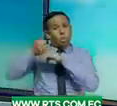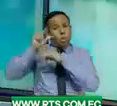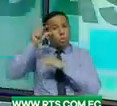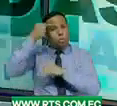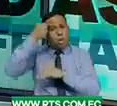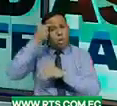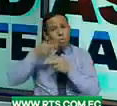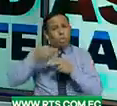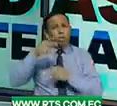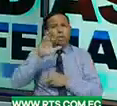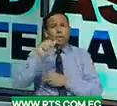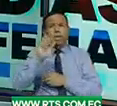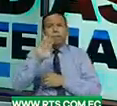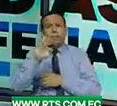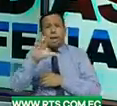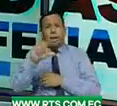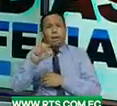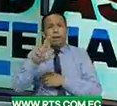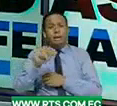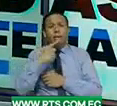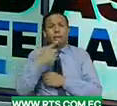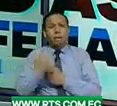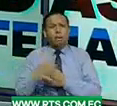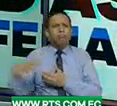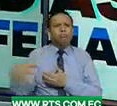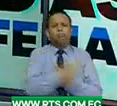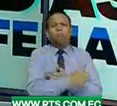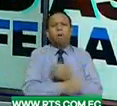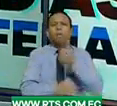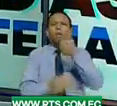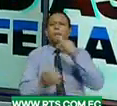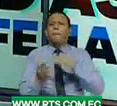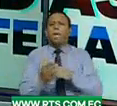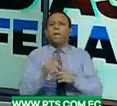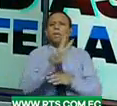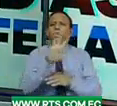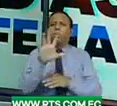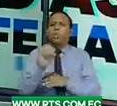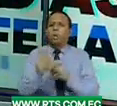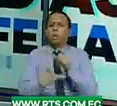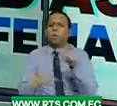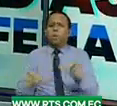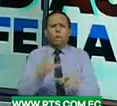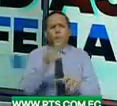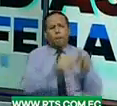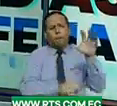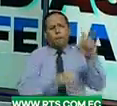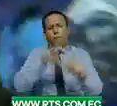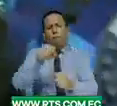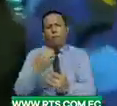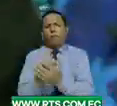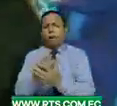detenido a 10.350 sujetos por diversos delitos.